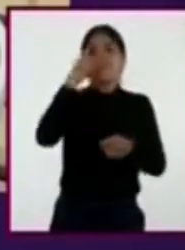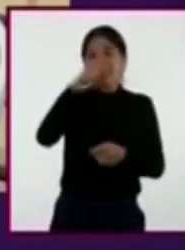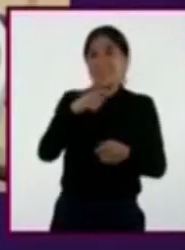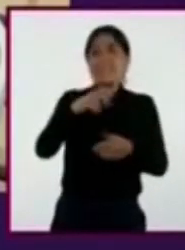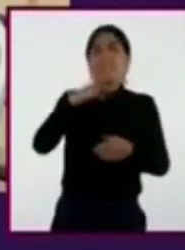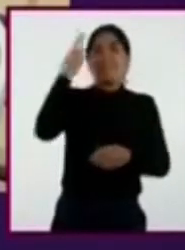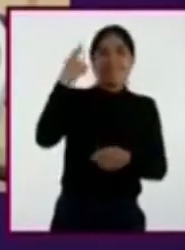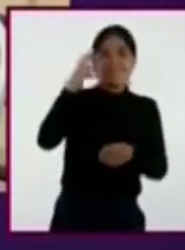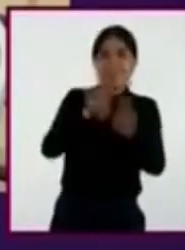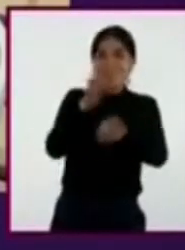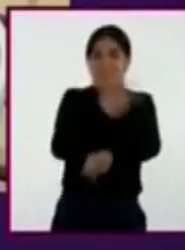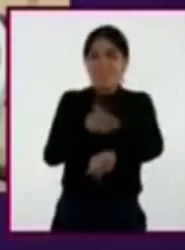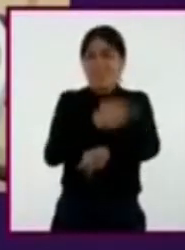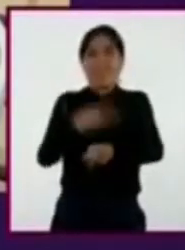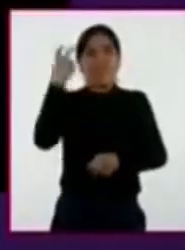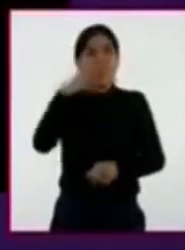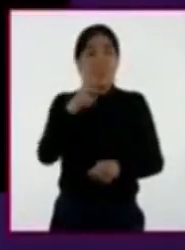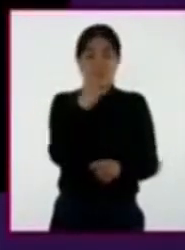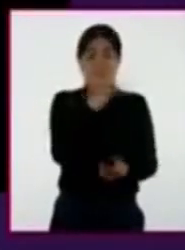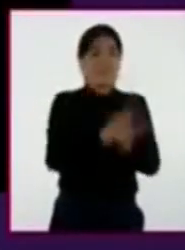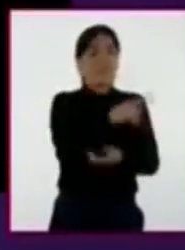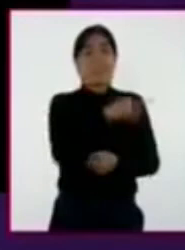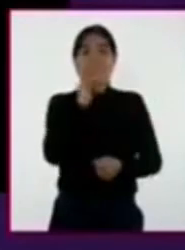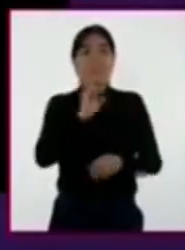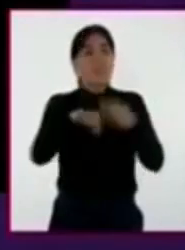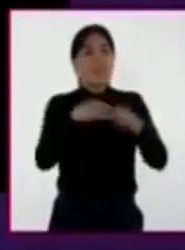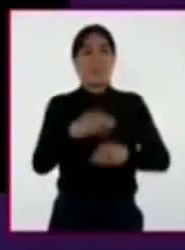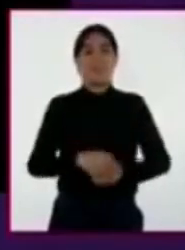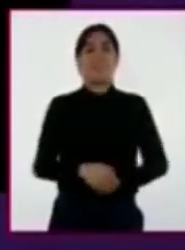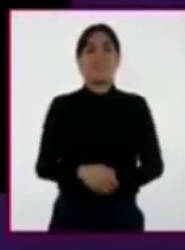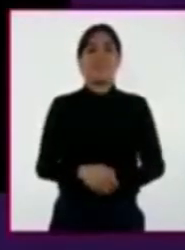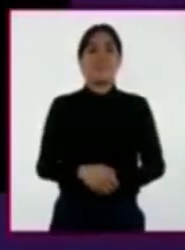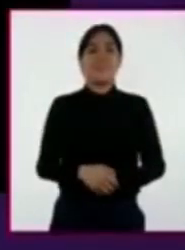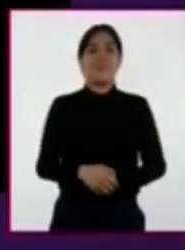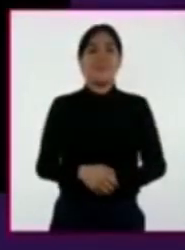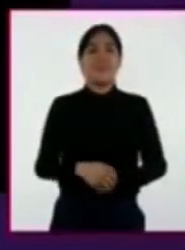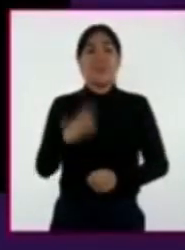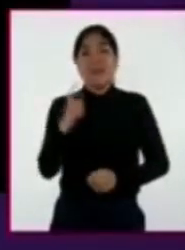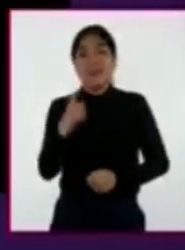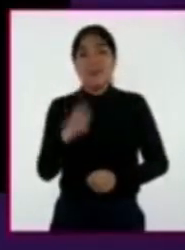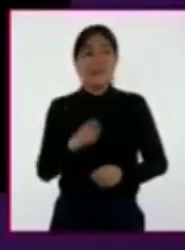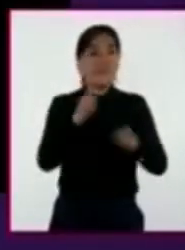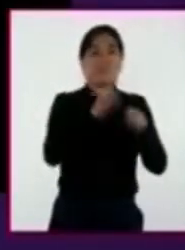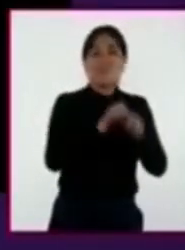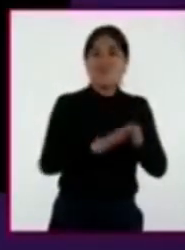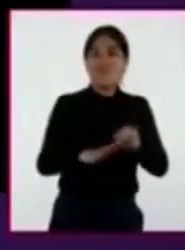todo en una sola persona. Agua, no fluye.